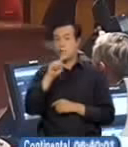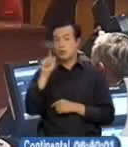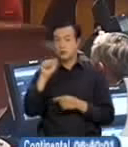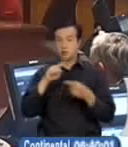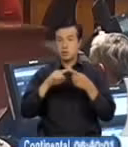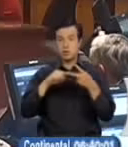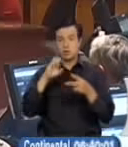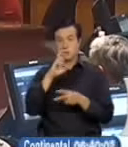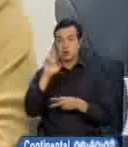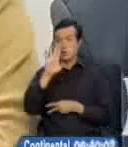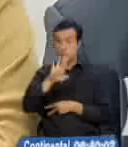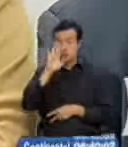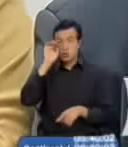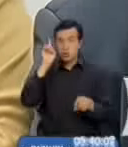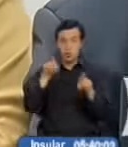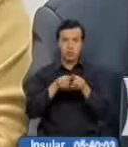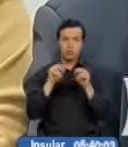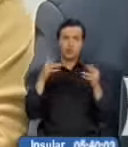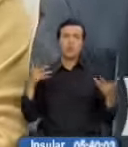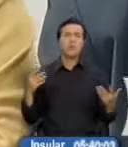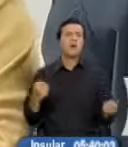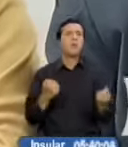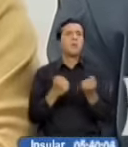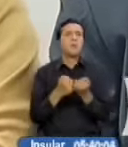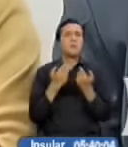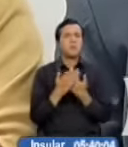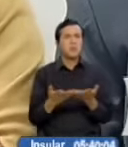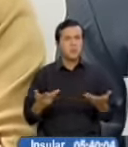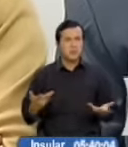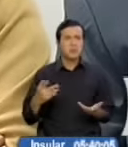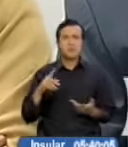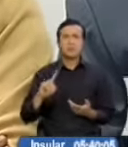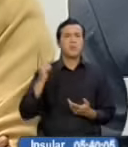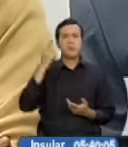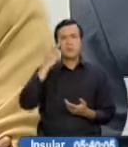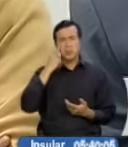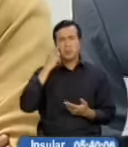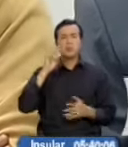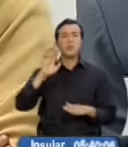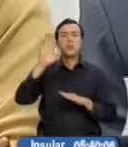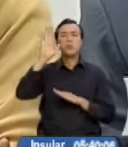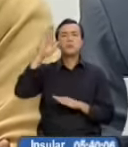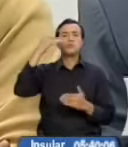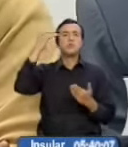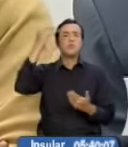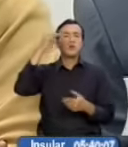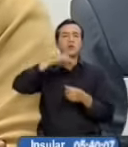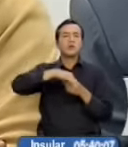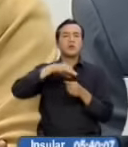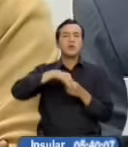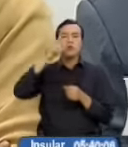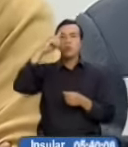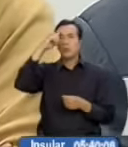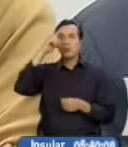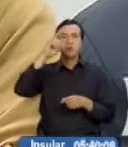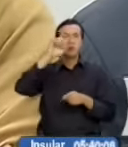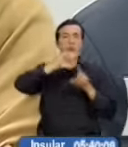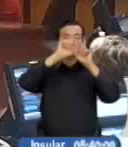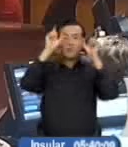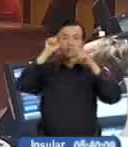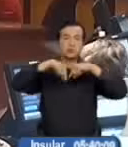con el contenido del proyecto. ¿Cómo vamos a apoyar una situación de esta naturaleza que básicamente es un compromiso político electoral del gobierno con los empresarios